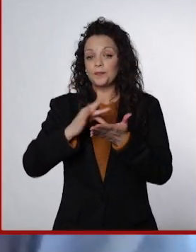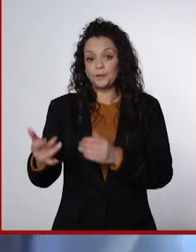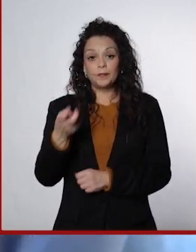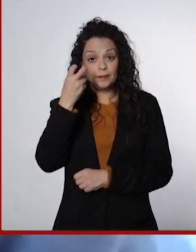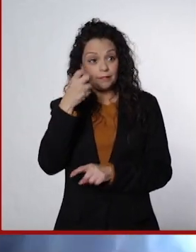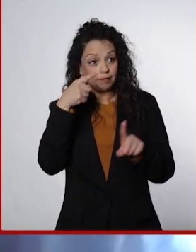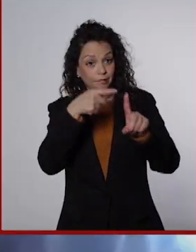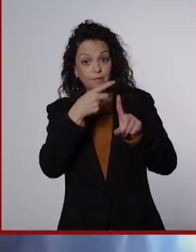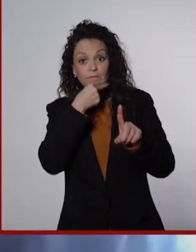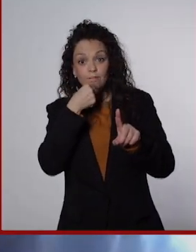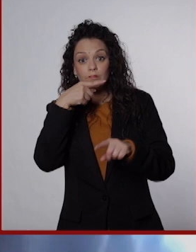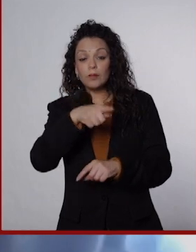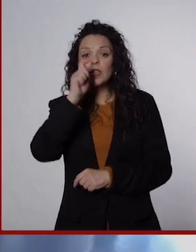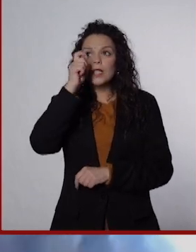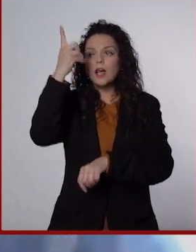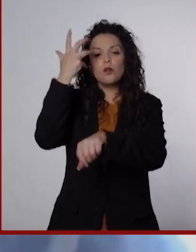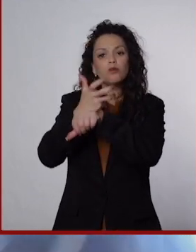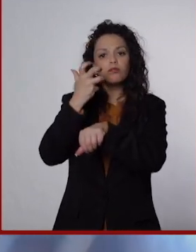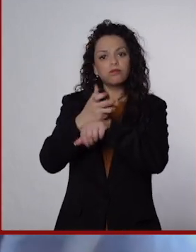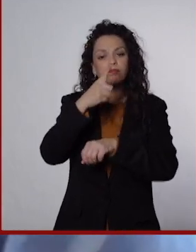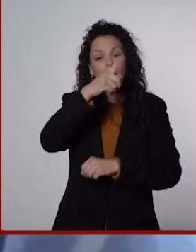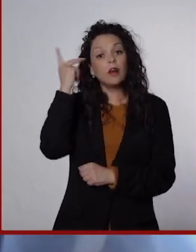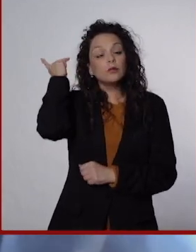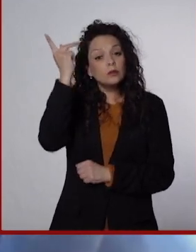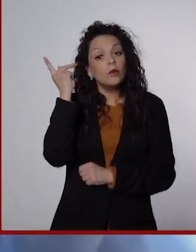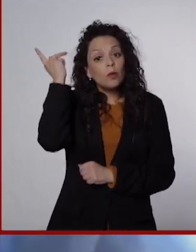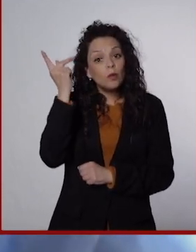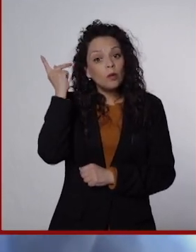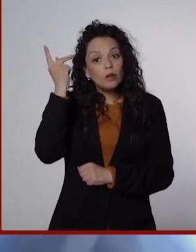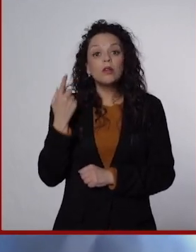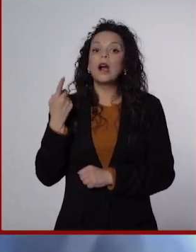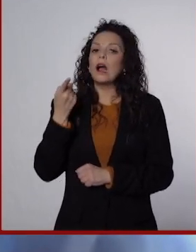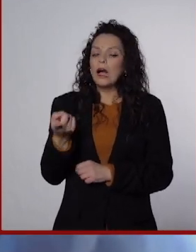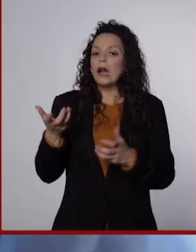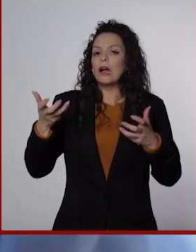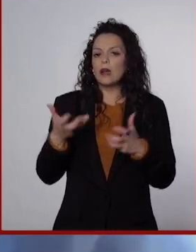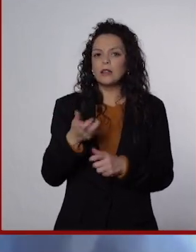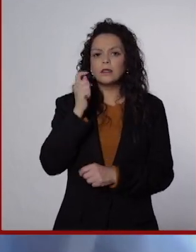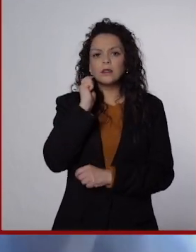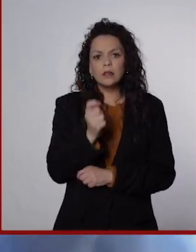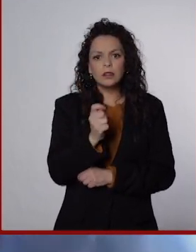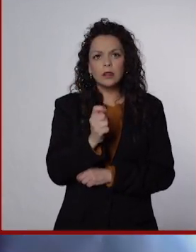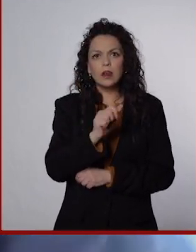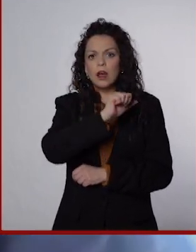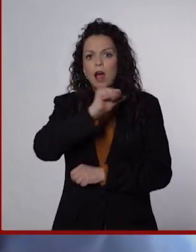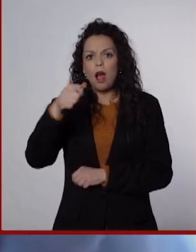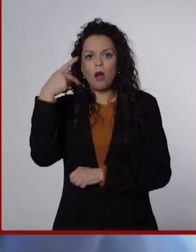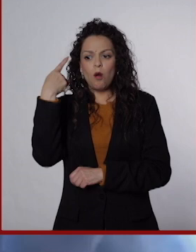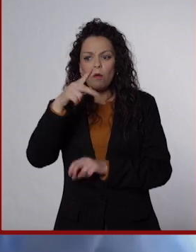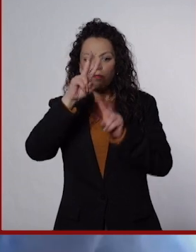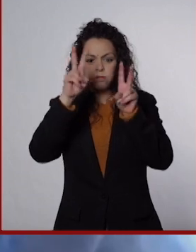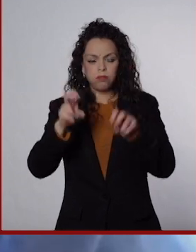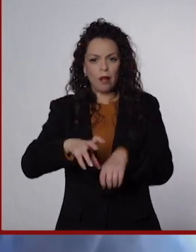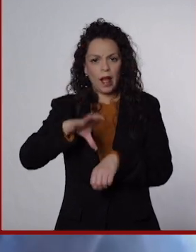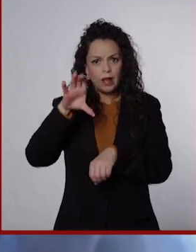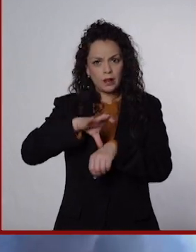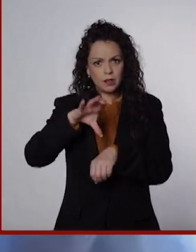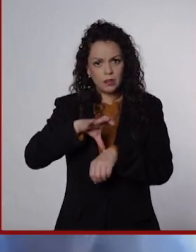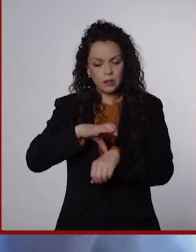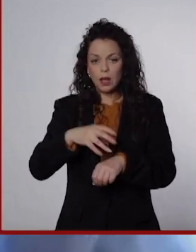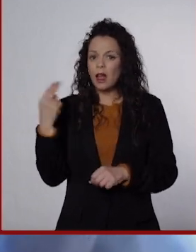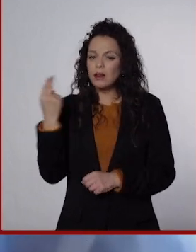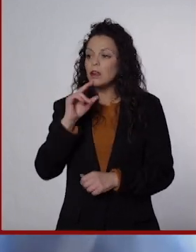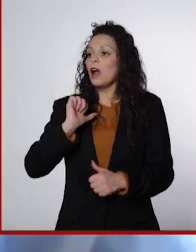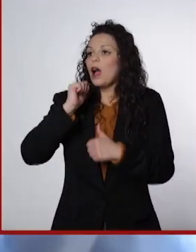Rosenberg fue un psicólogo americano que estuvo ejerciendo desde la clínica y se dio cuenta que faltaba algo para comprender